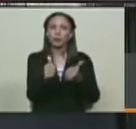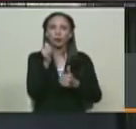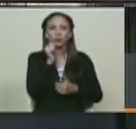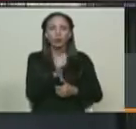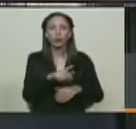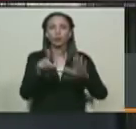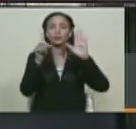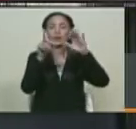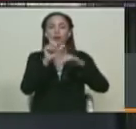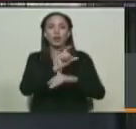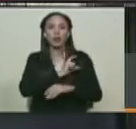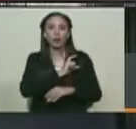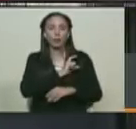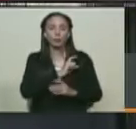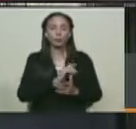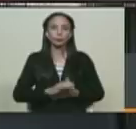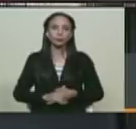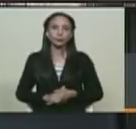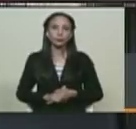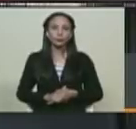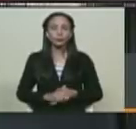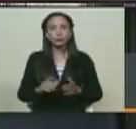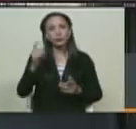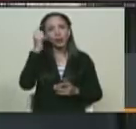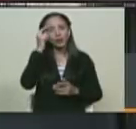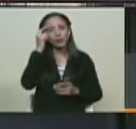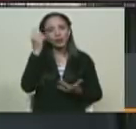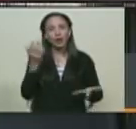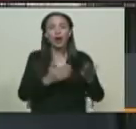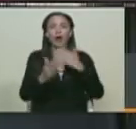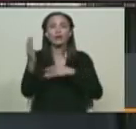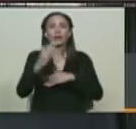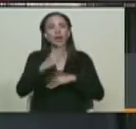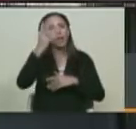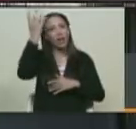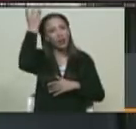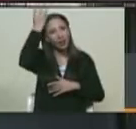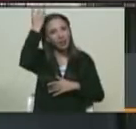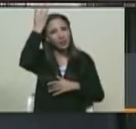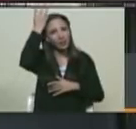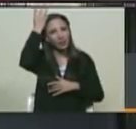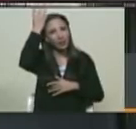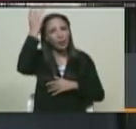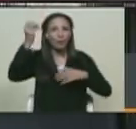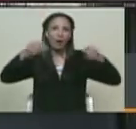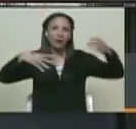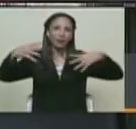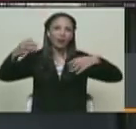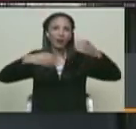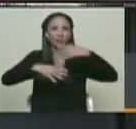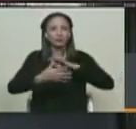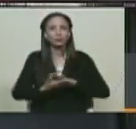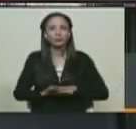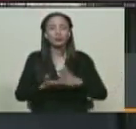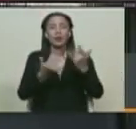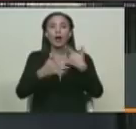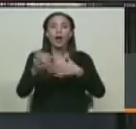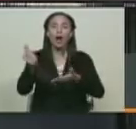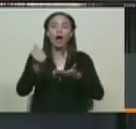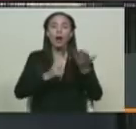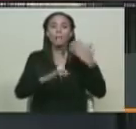6 de enero, día de llegada de los Reyes. Vamos a arrancar con el bono de Reyes